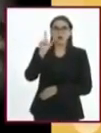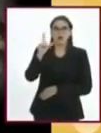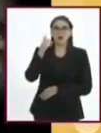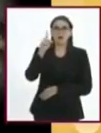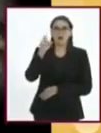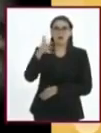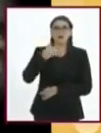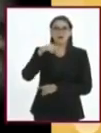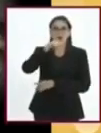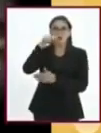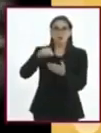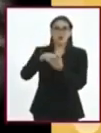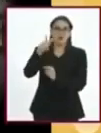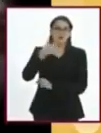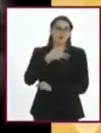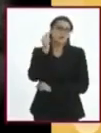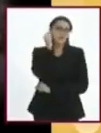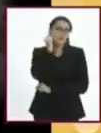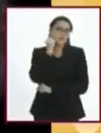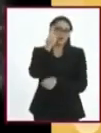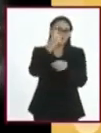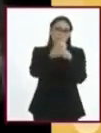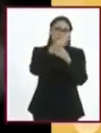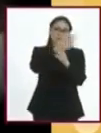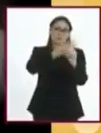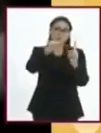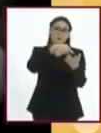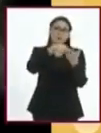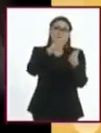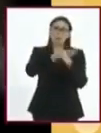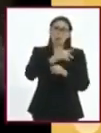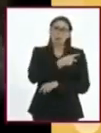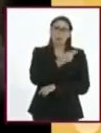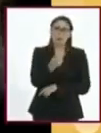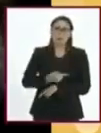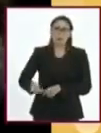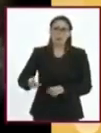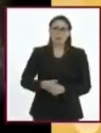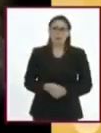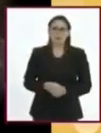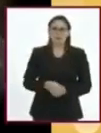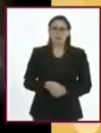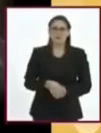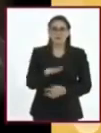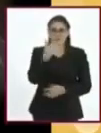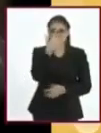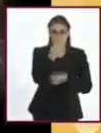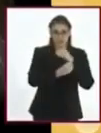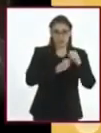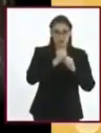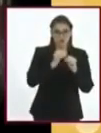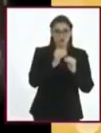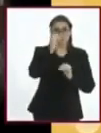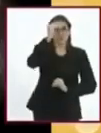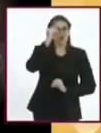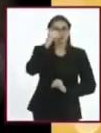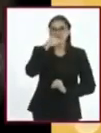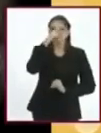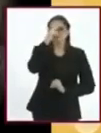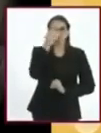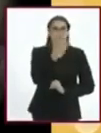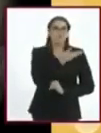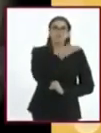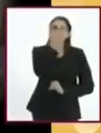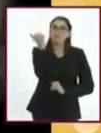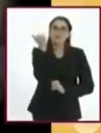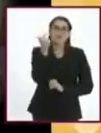Guerrero. El 76% de sus habitantes de 5 años o más son analfabetas y 9